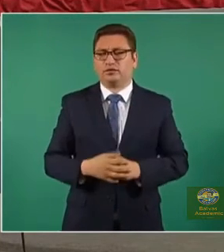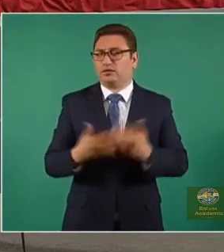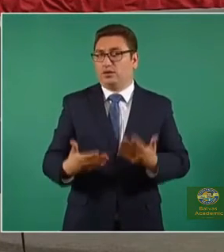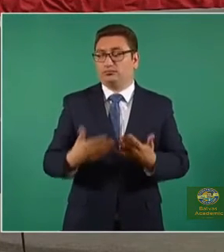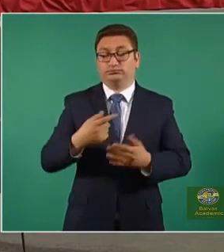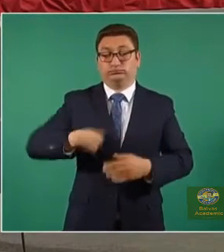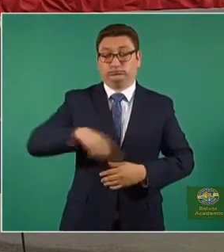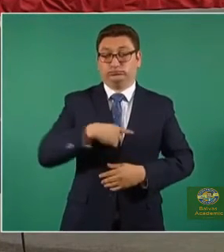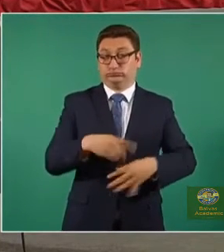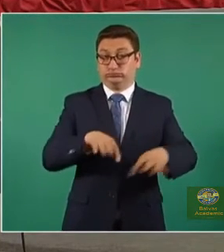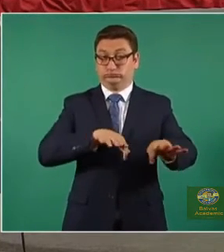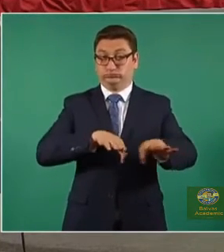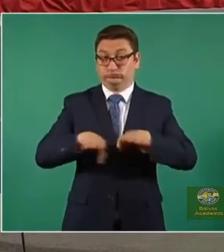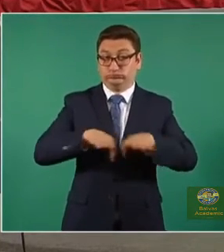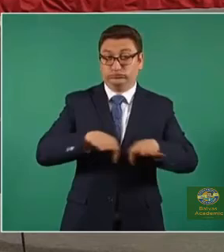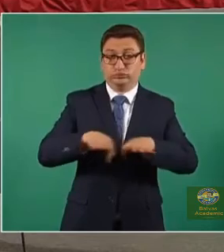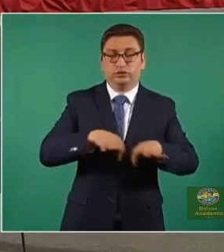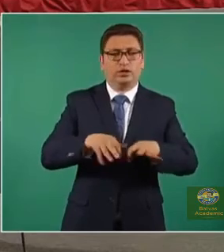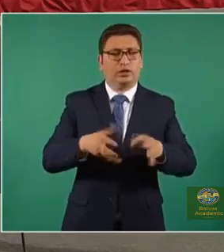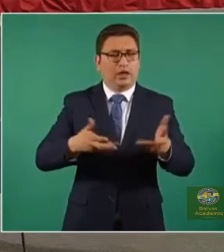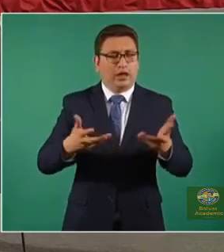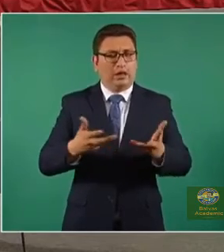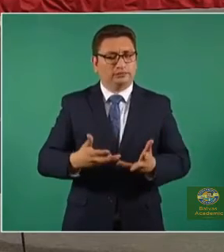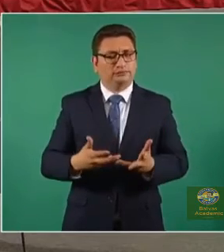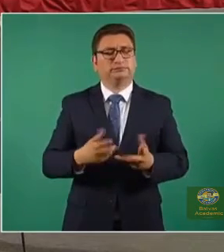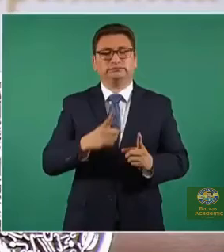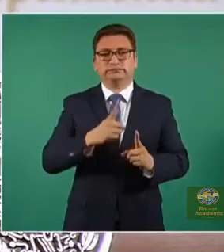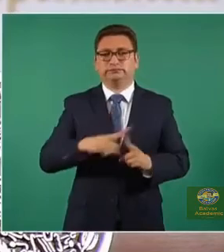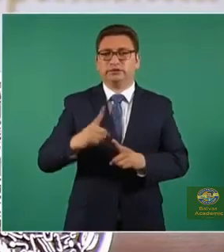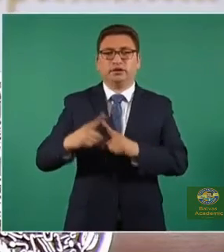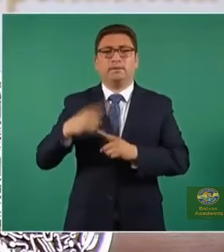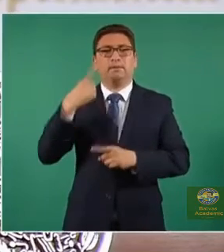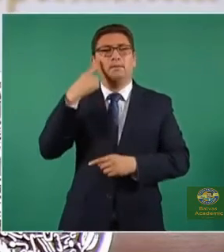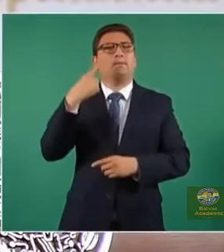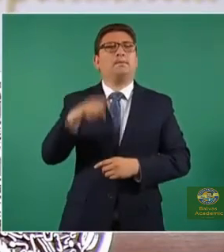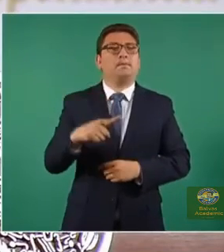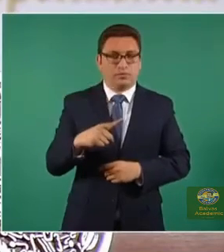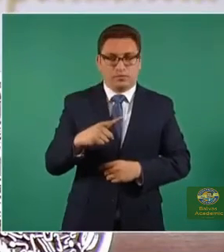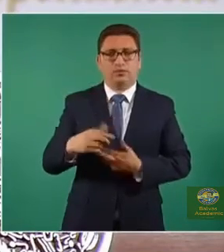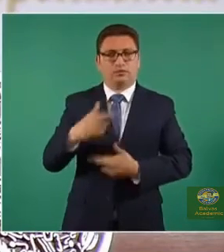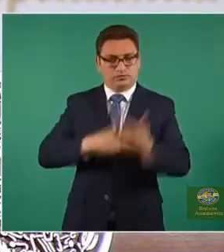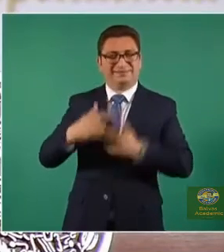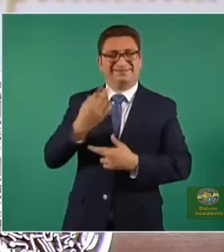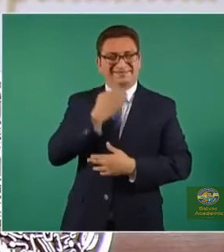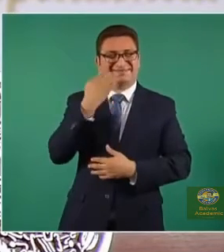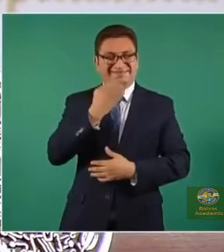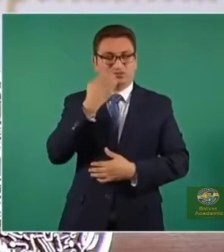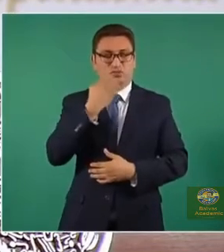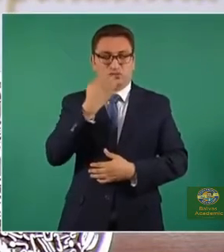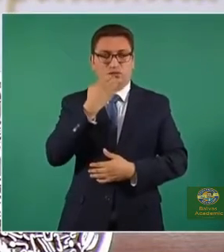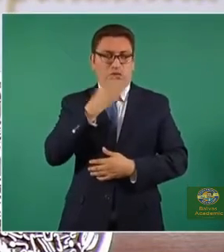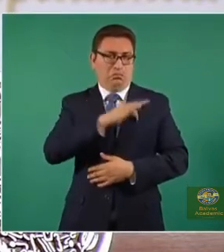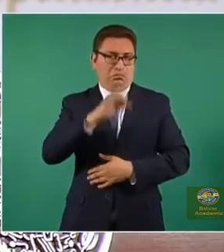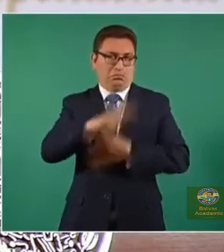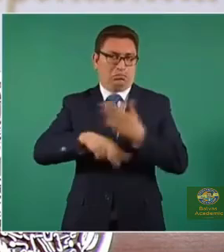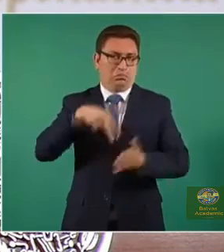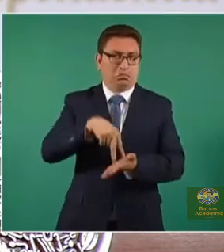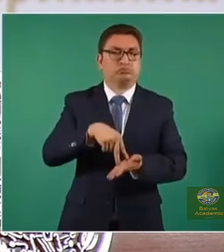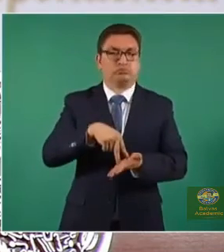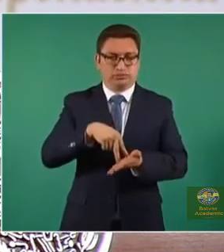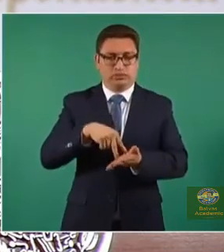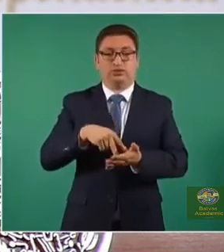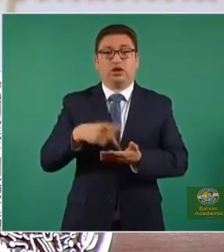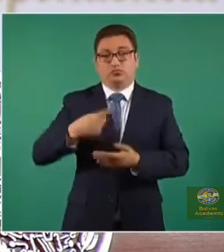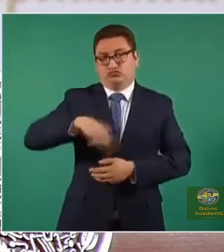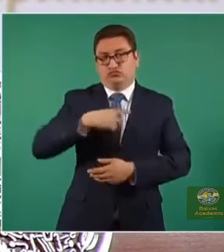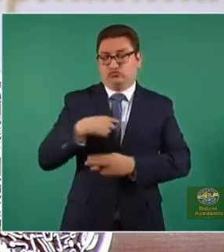a los trabajos que se han realizado precisamente para este regreso a nuestras escuelas, regreso a clases presenciales que hemos realizado a través de